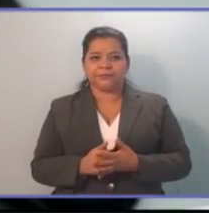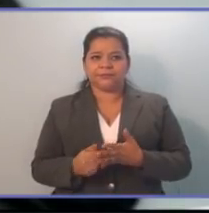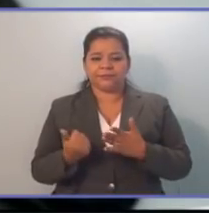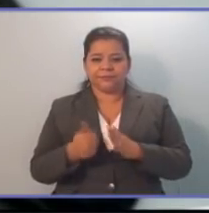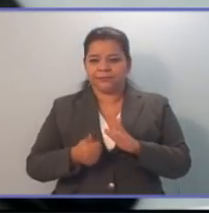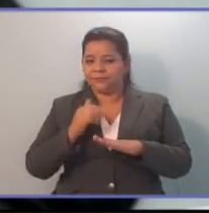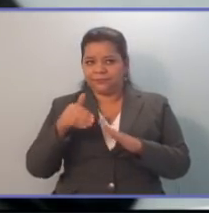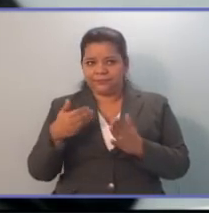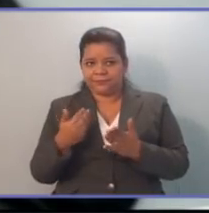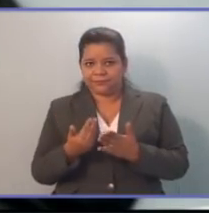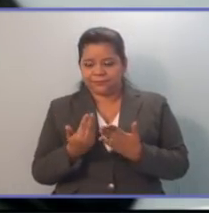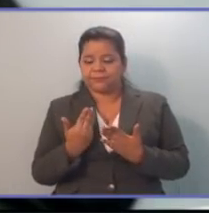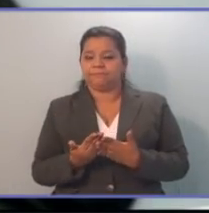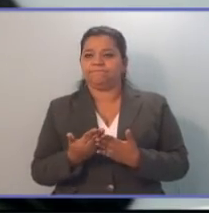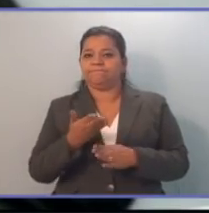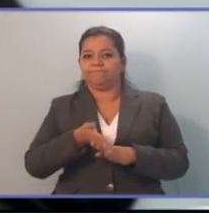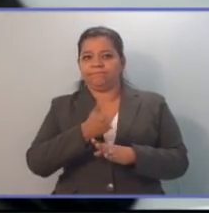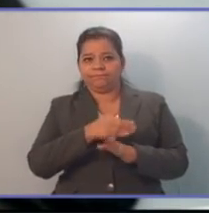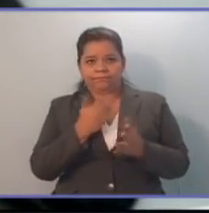ya había pasado